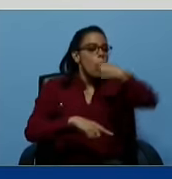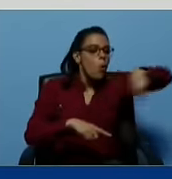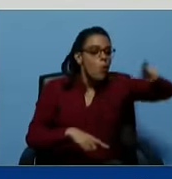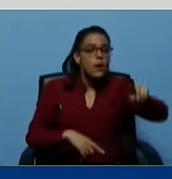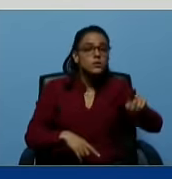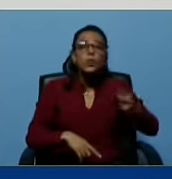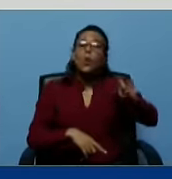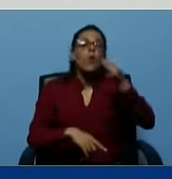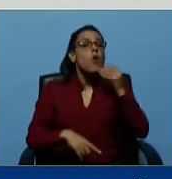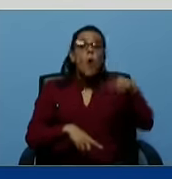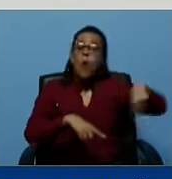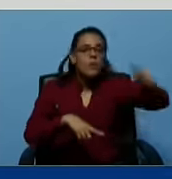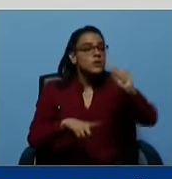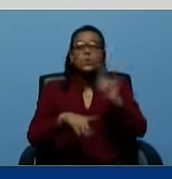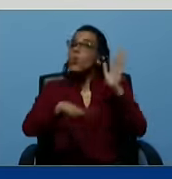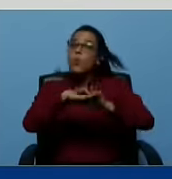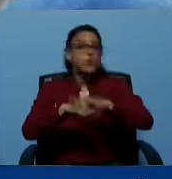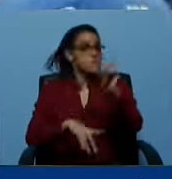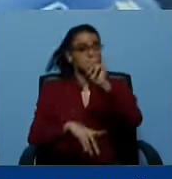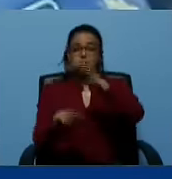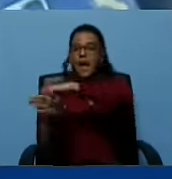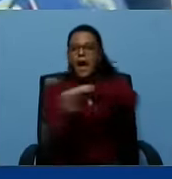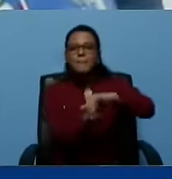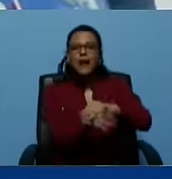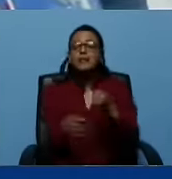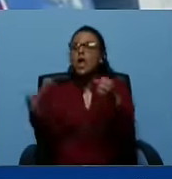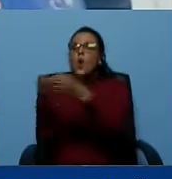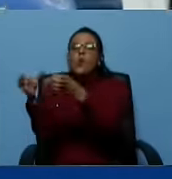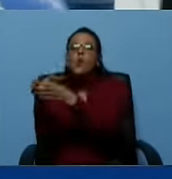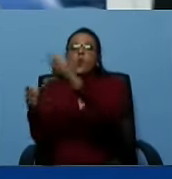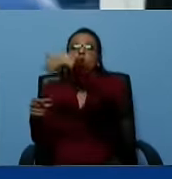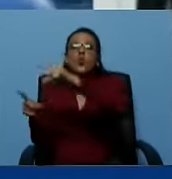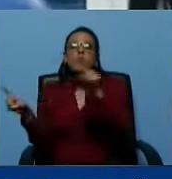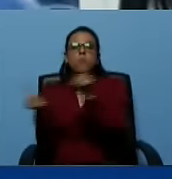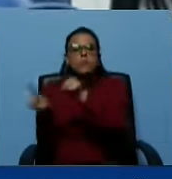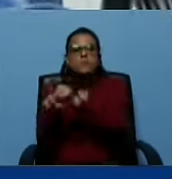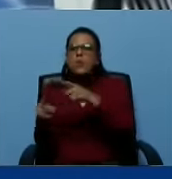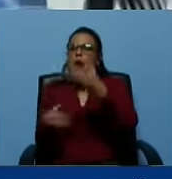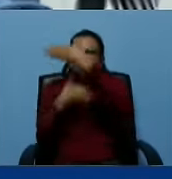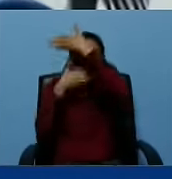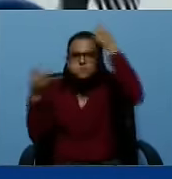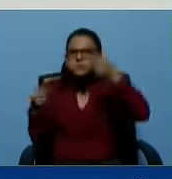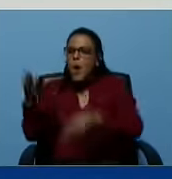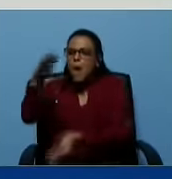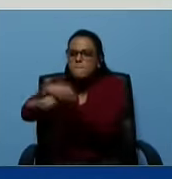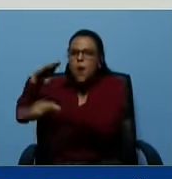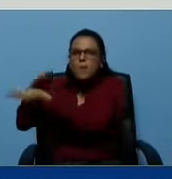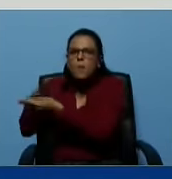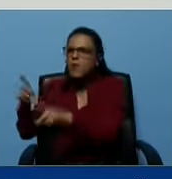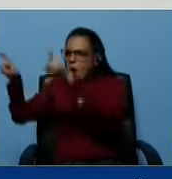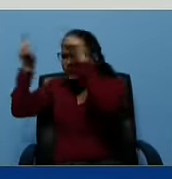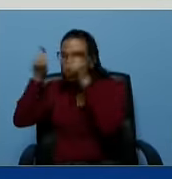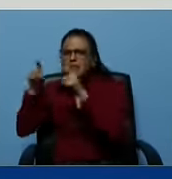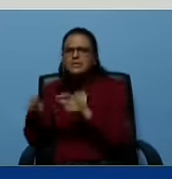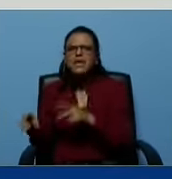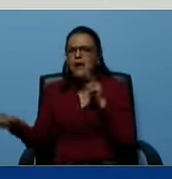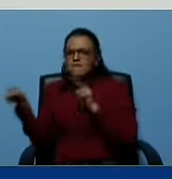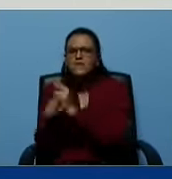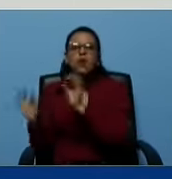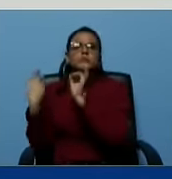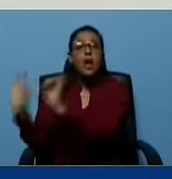la juventud venezolana, fue un grupo de criminales contratados, entrenados.